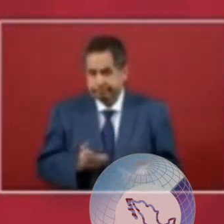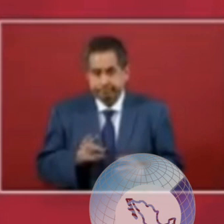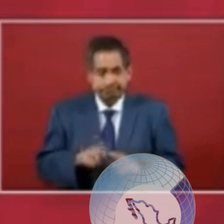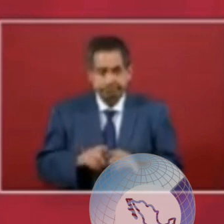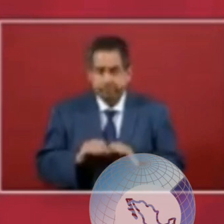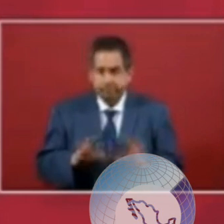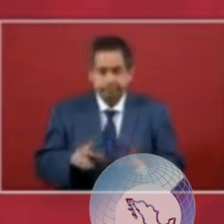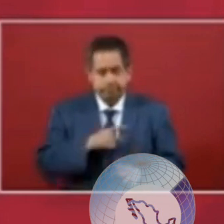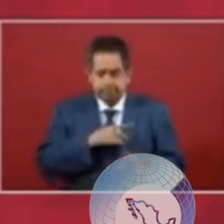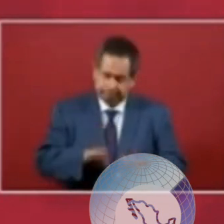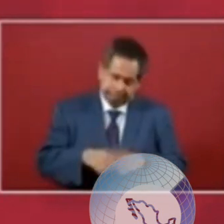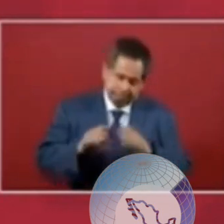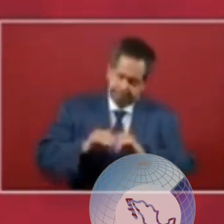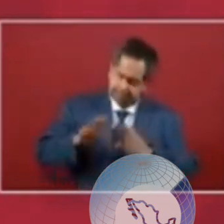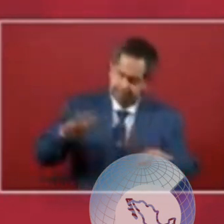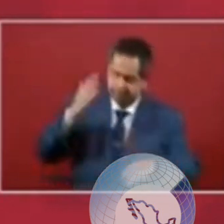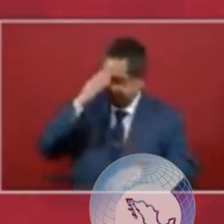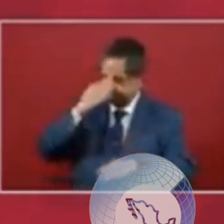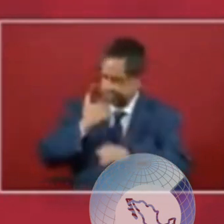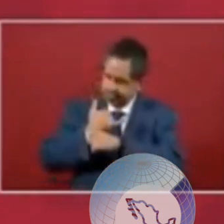se tiene que saber todo,